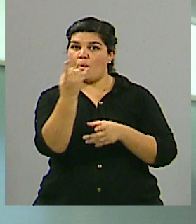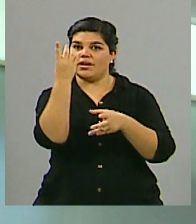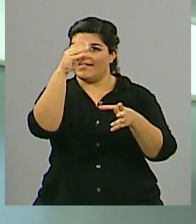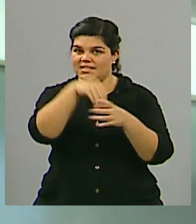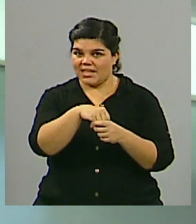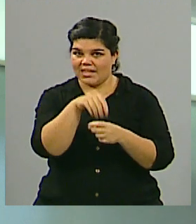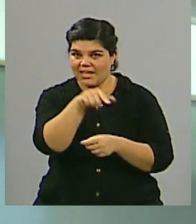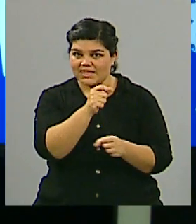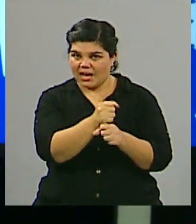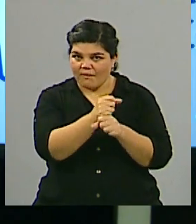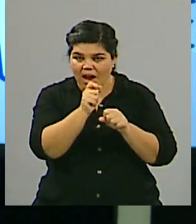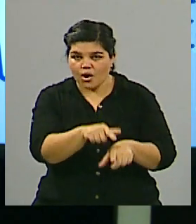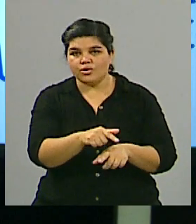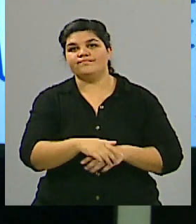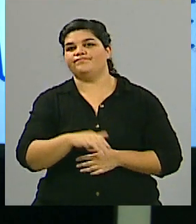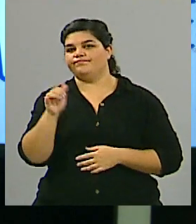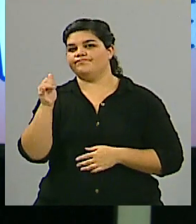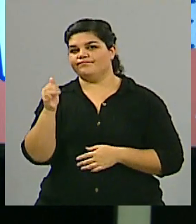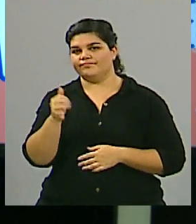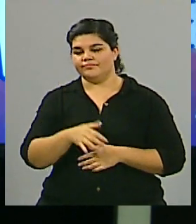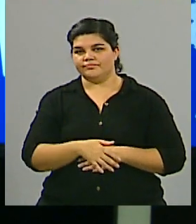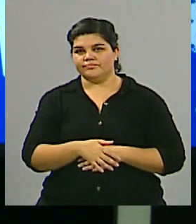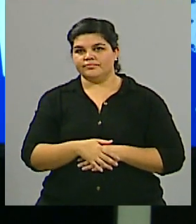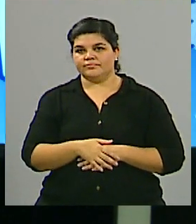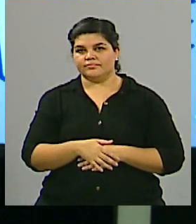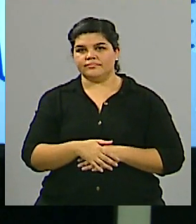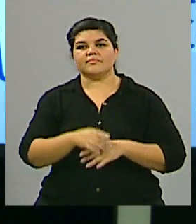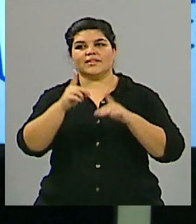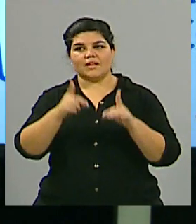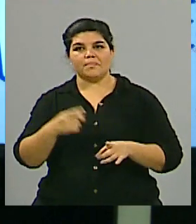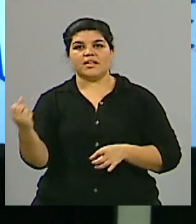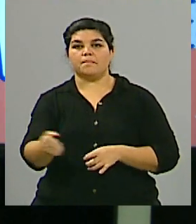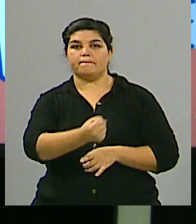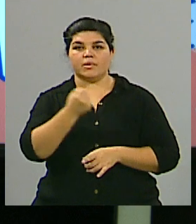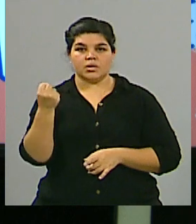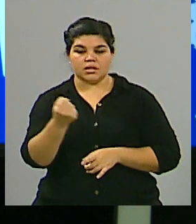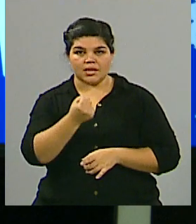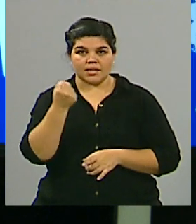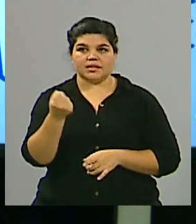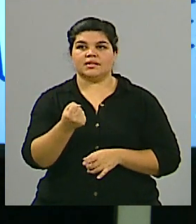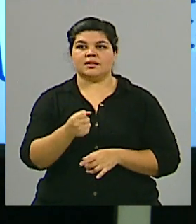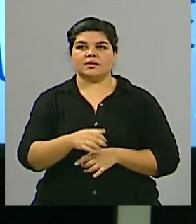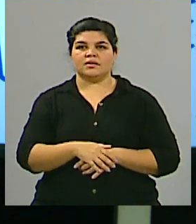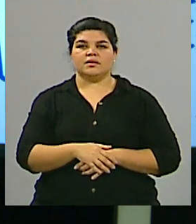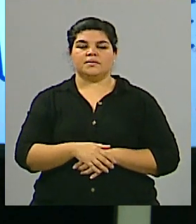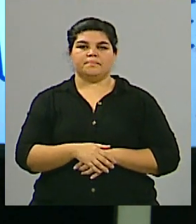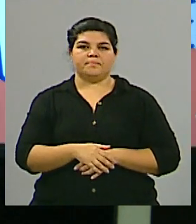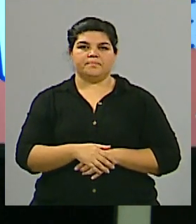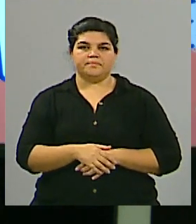Absolutamente. Y además una cosa que acabas de decir y que tiene un impacto fuerte y una demanda en la formación, por ejemplo,